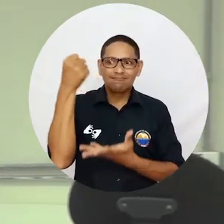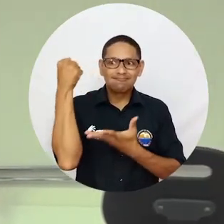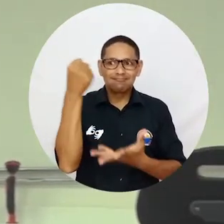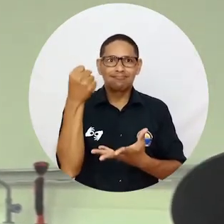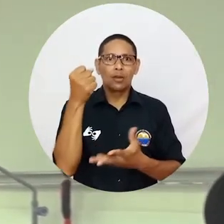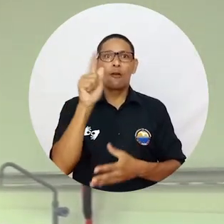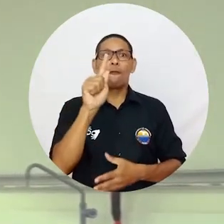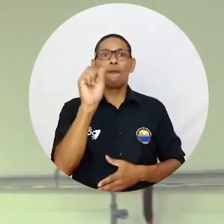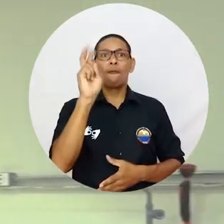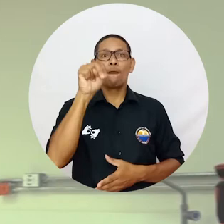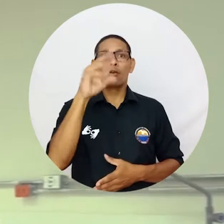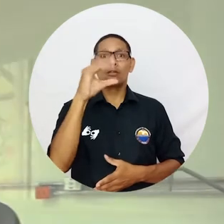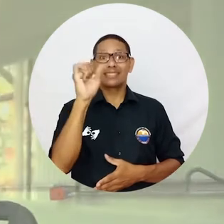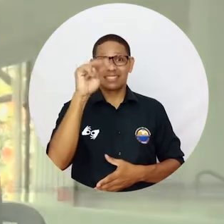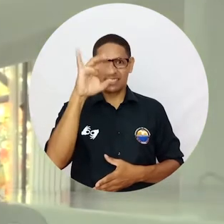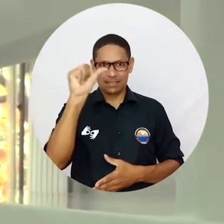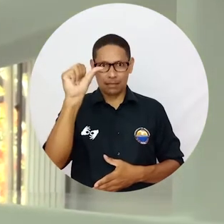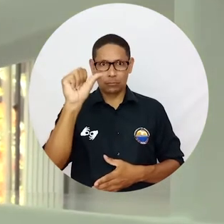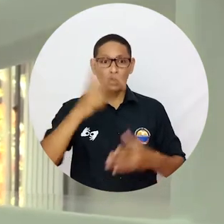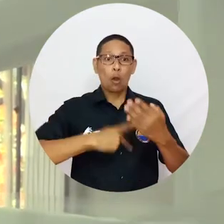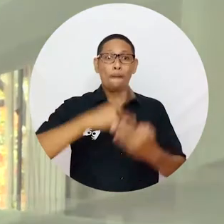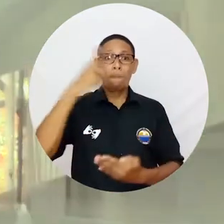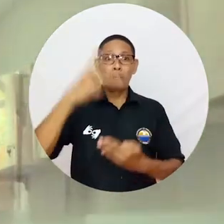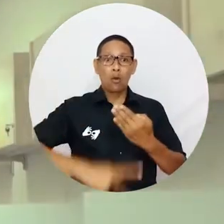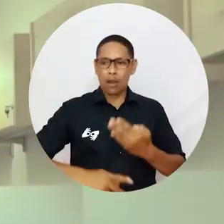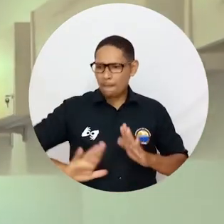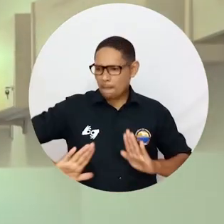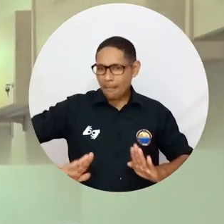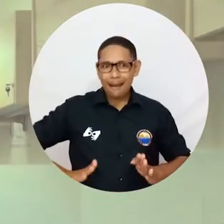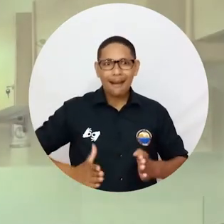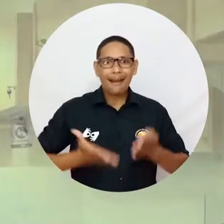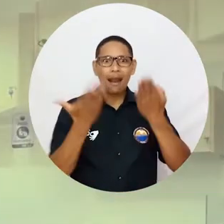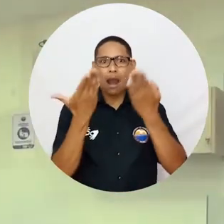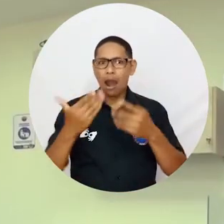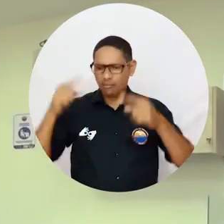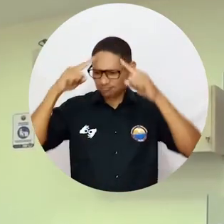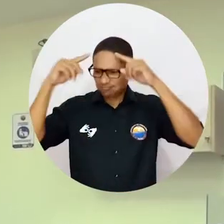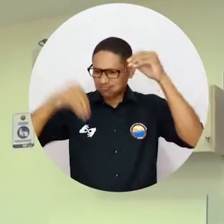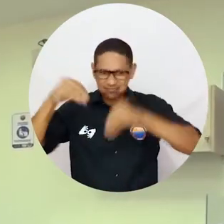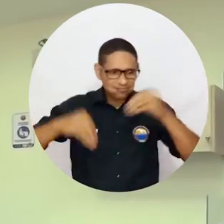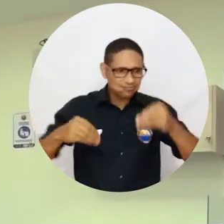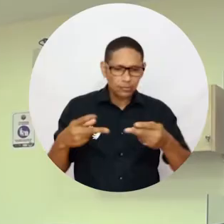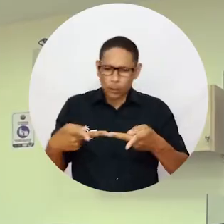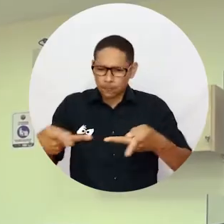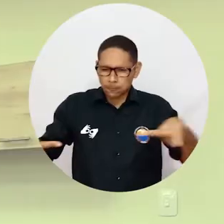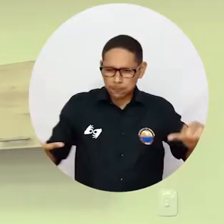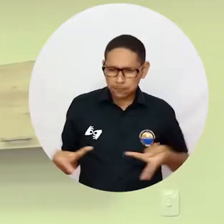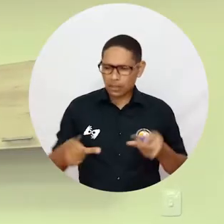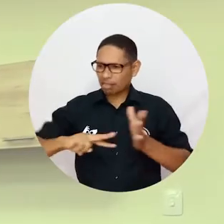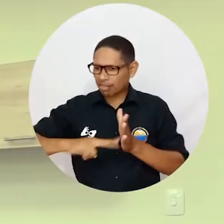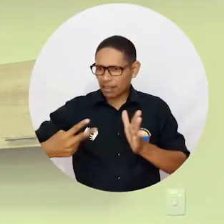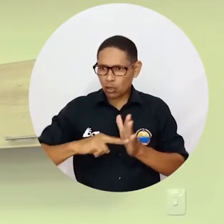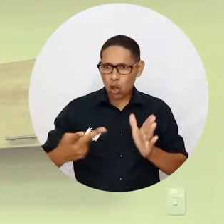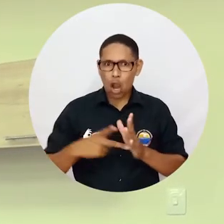Investigación Fonciencias a través del proyecto Mejoramiento de la Infraestructura Física y Dotación Locativa, Tecnológica o Bibliográfica